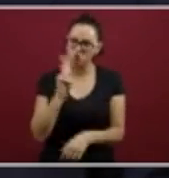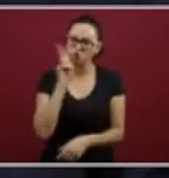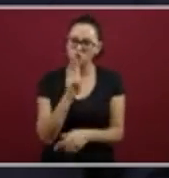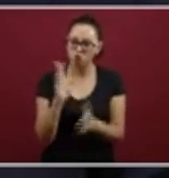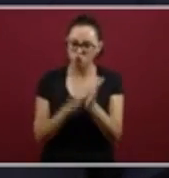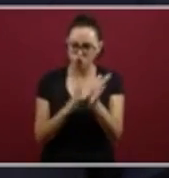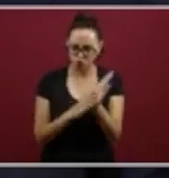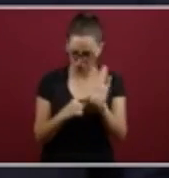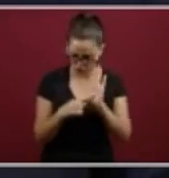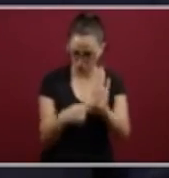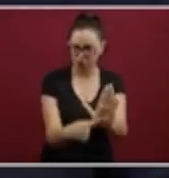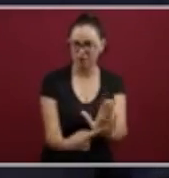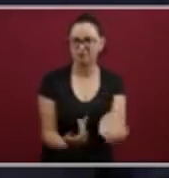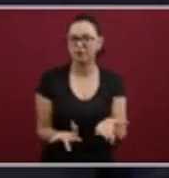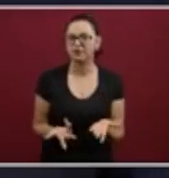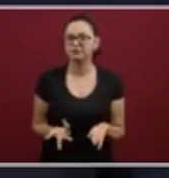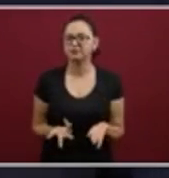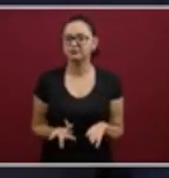Necesitamos